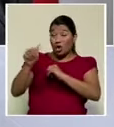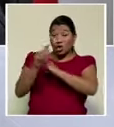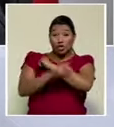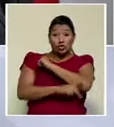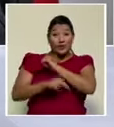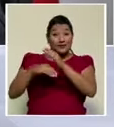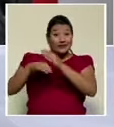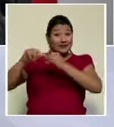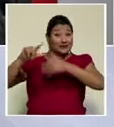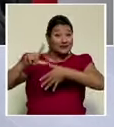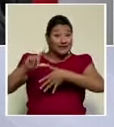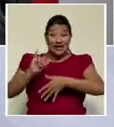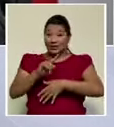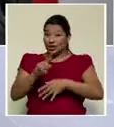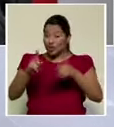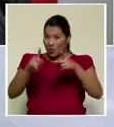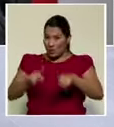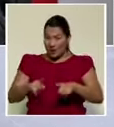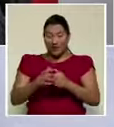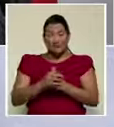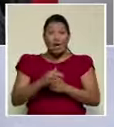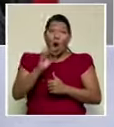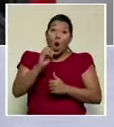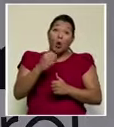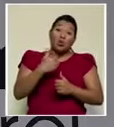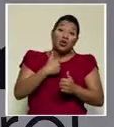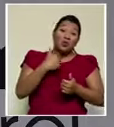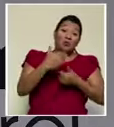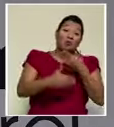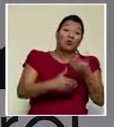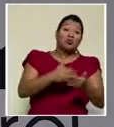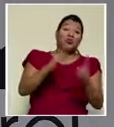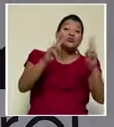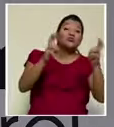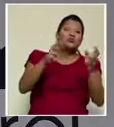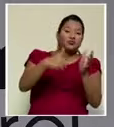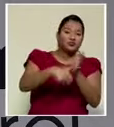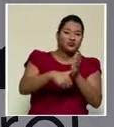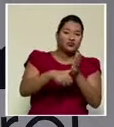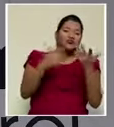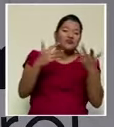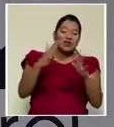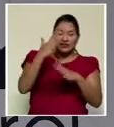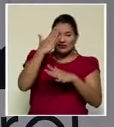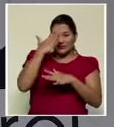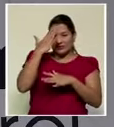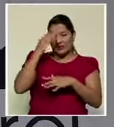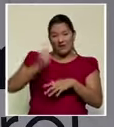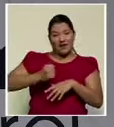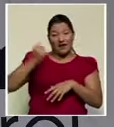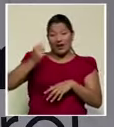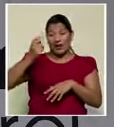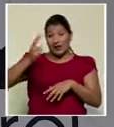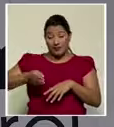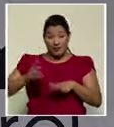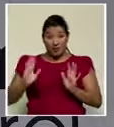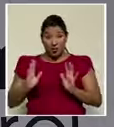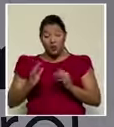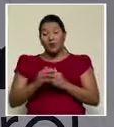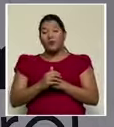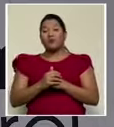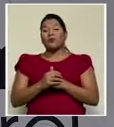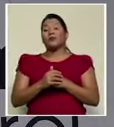tienen estas votaciones que no son elecciones. En esta materia decimos que si no hay carácter auténtico no es una